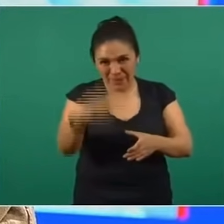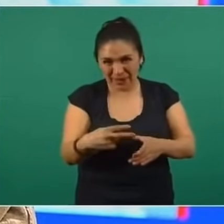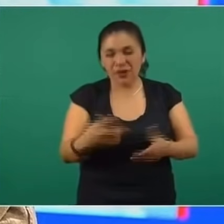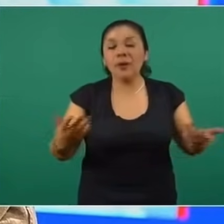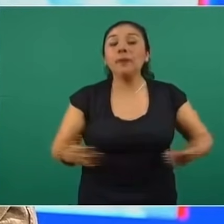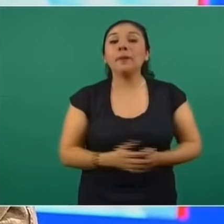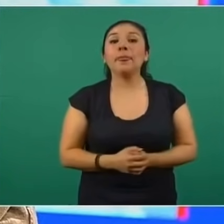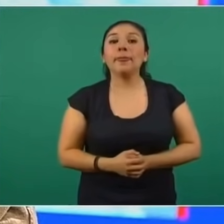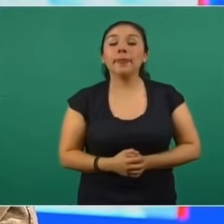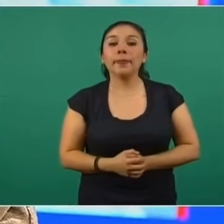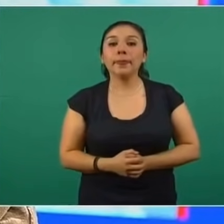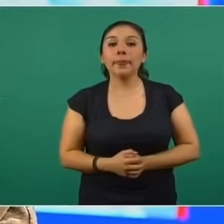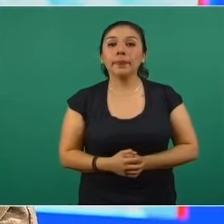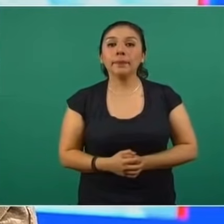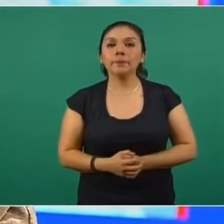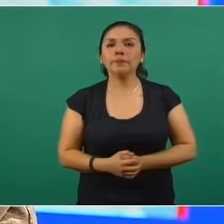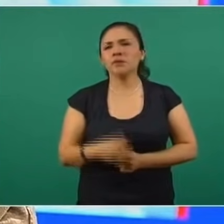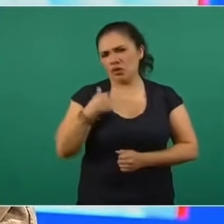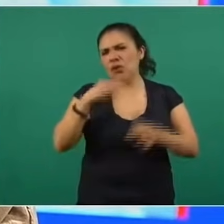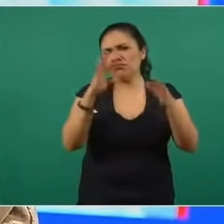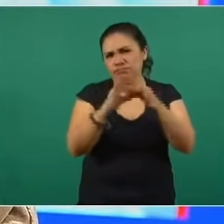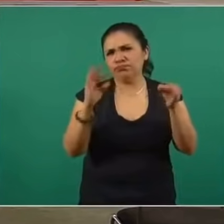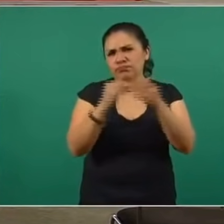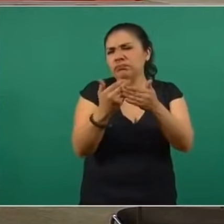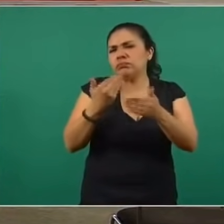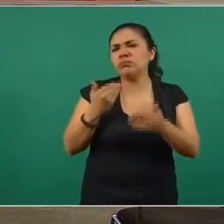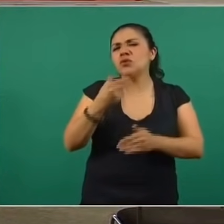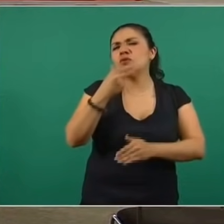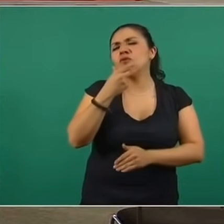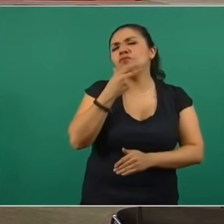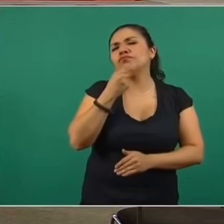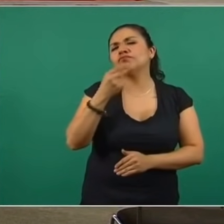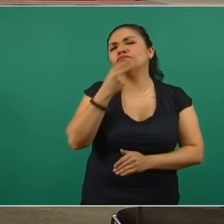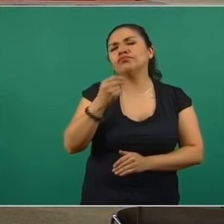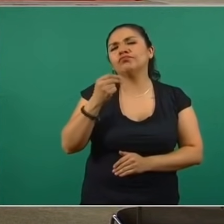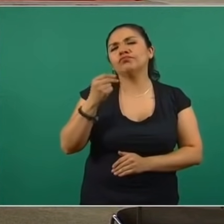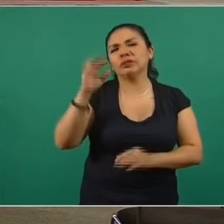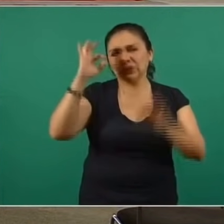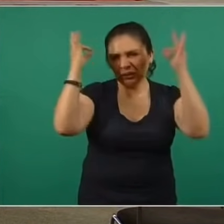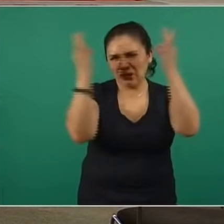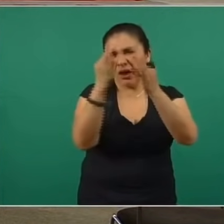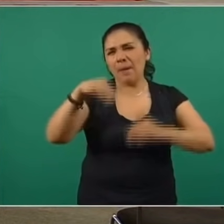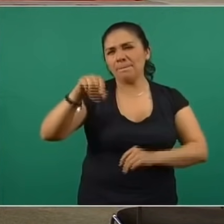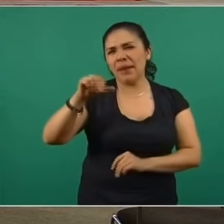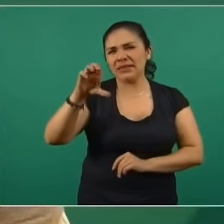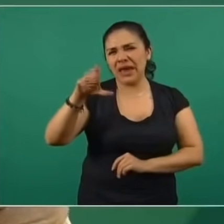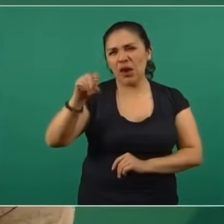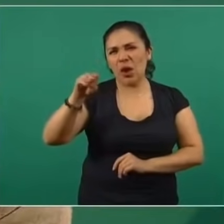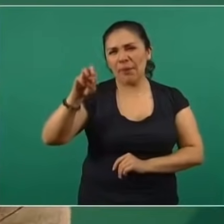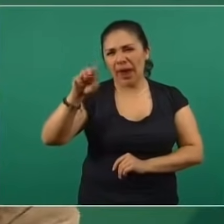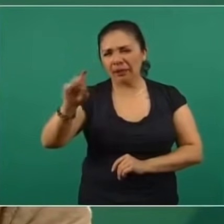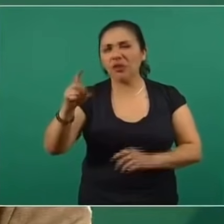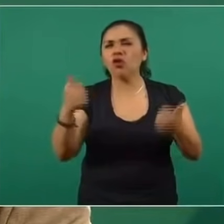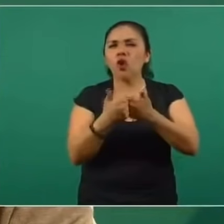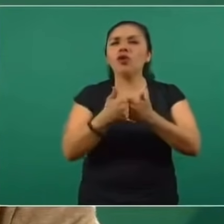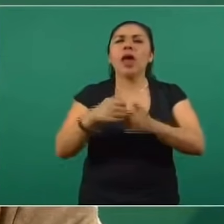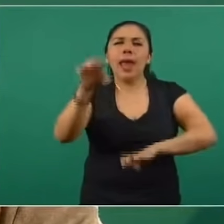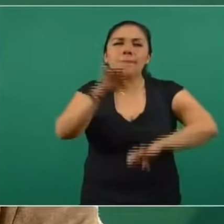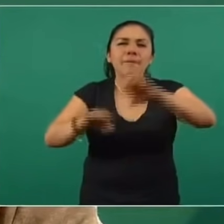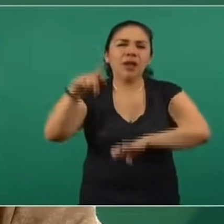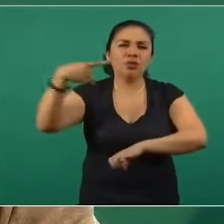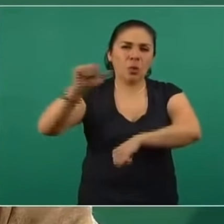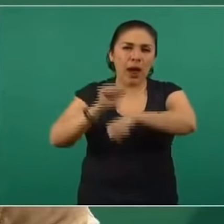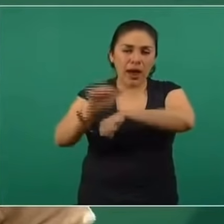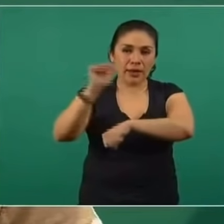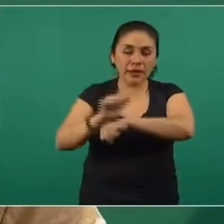que hace un par de días el canciller Marcelo Ebrard, acompañado por el embajador de Argentina, acudieron a